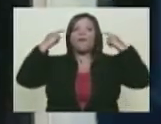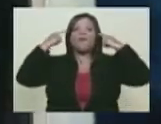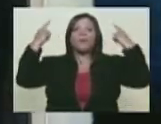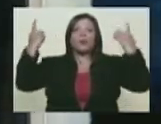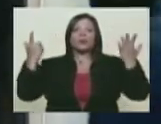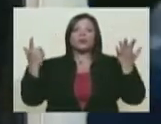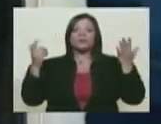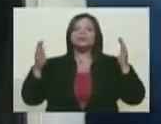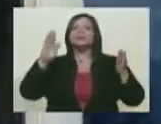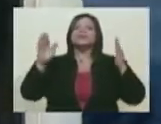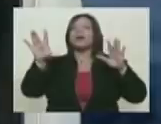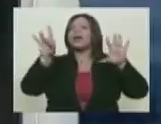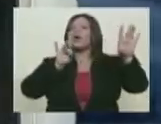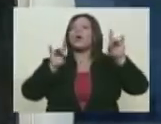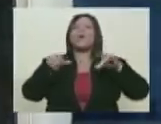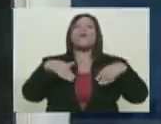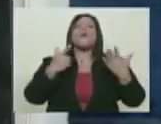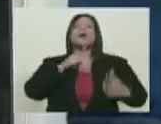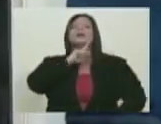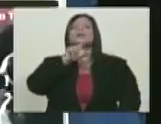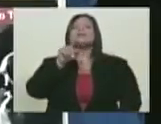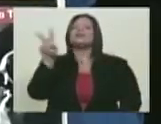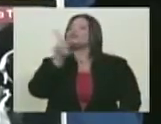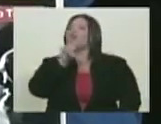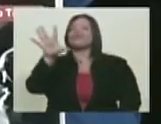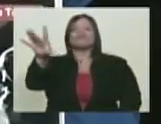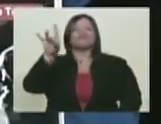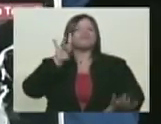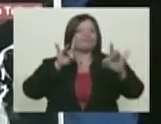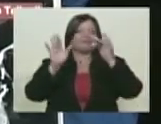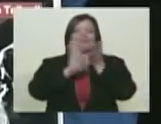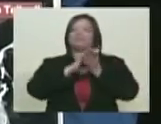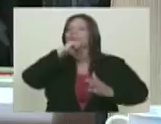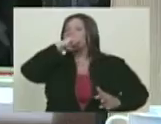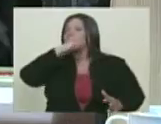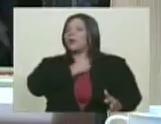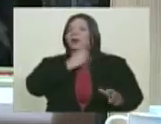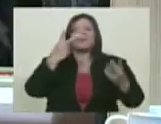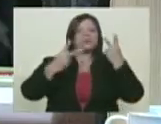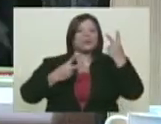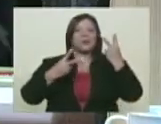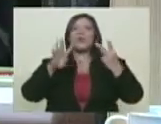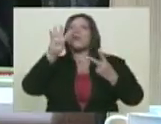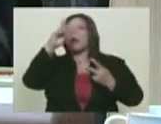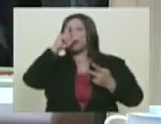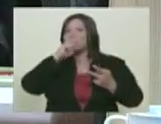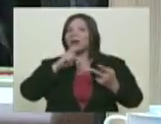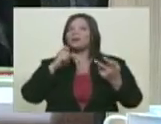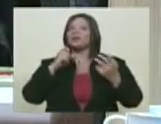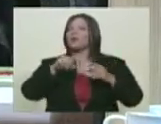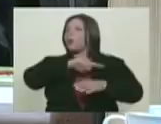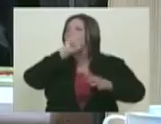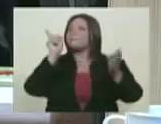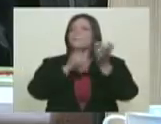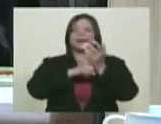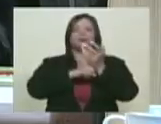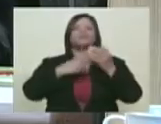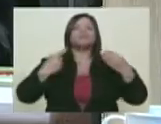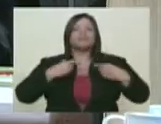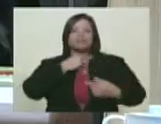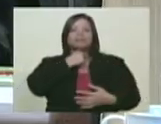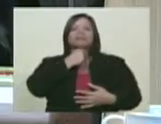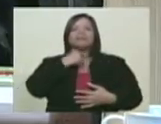Si te ponen a escoger entre esos dos personajes, ¿escogería alguno? Me quedo con los dos. Con los dos, ¿verdad? Le dediqué 4 años de mi vida, cada uno completos.